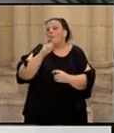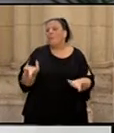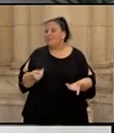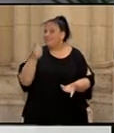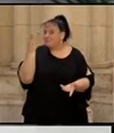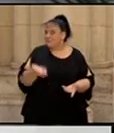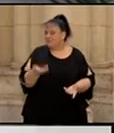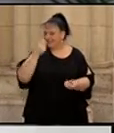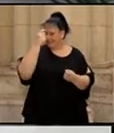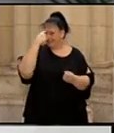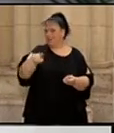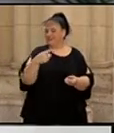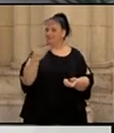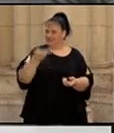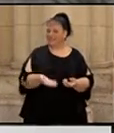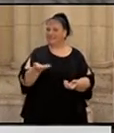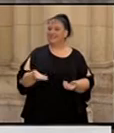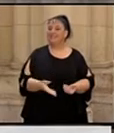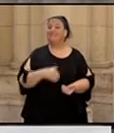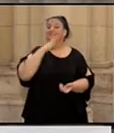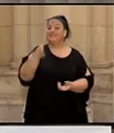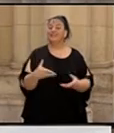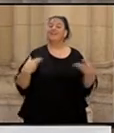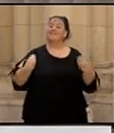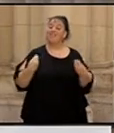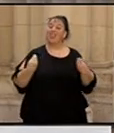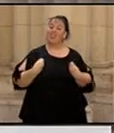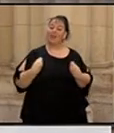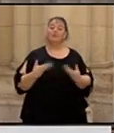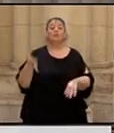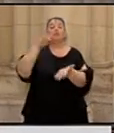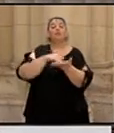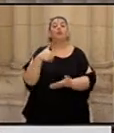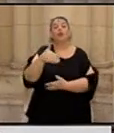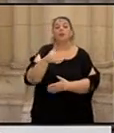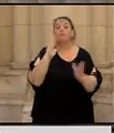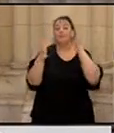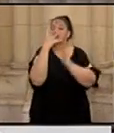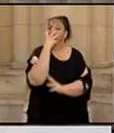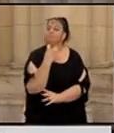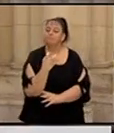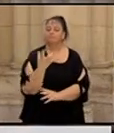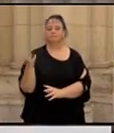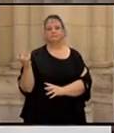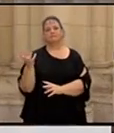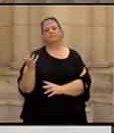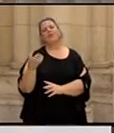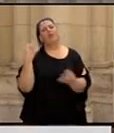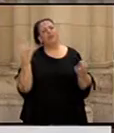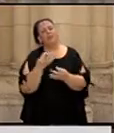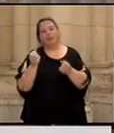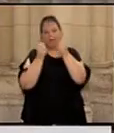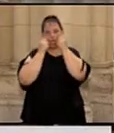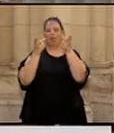es importante saberlo. Cuando en la vida pasemos por momentos de tristeza, aprendamos a ver cuál